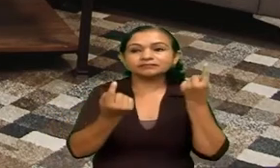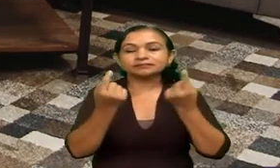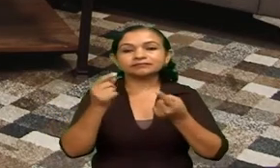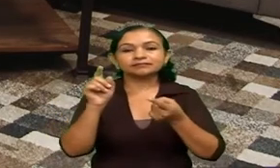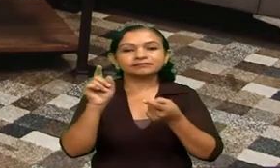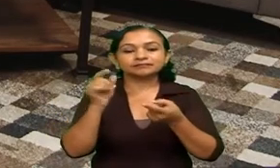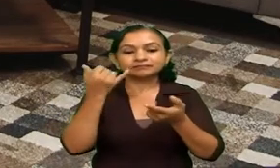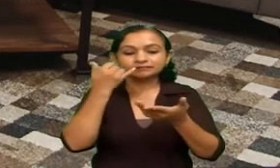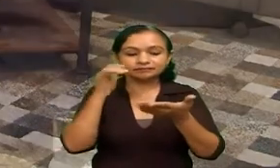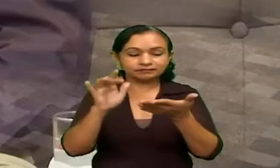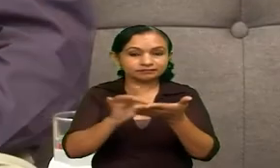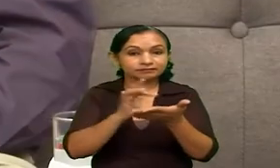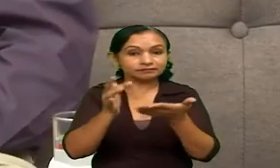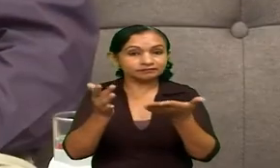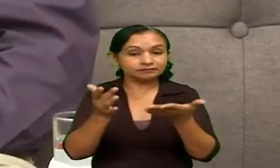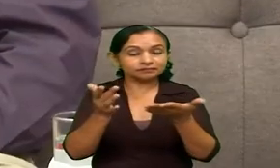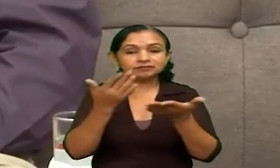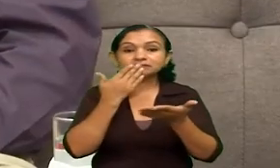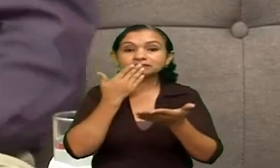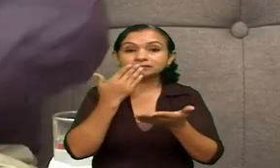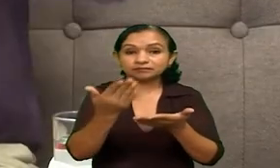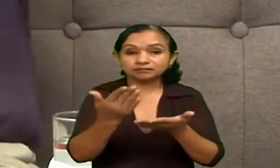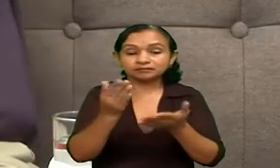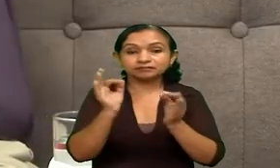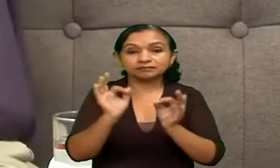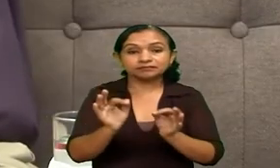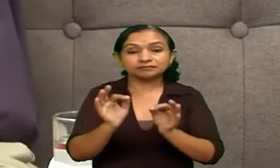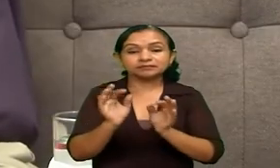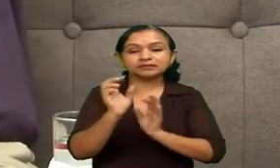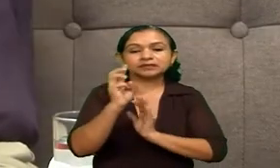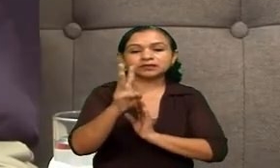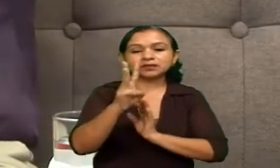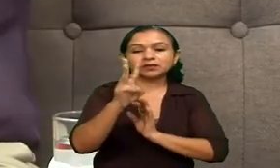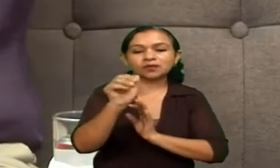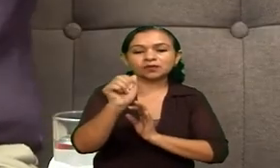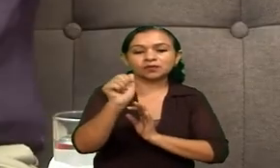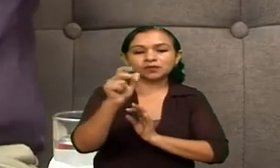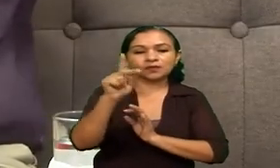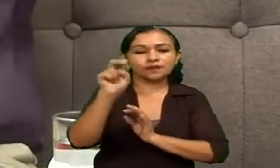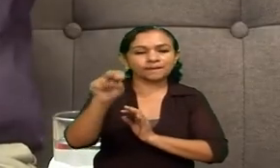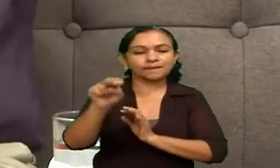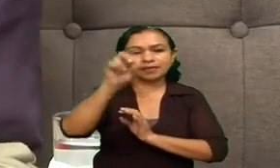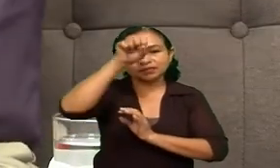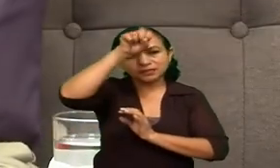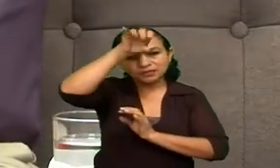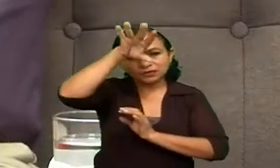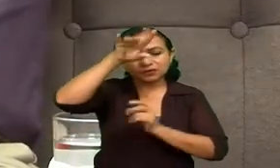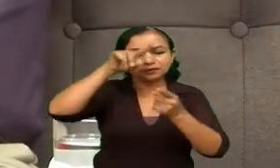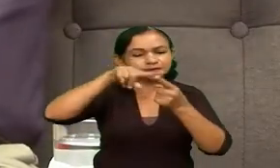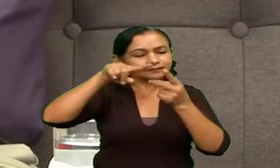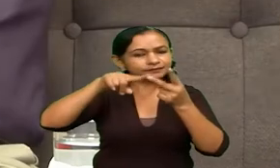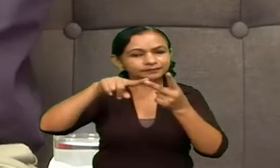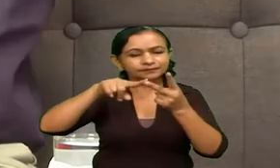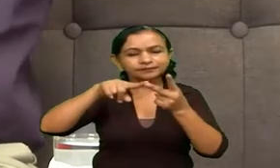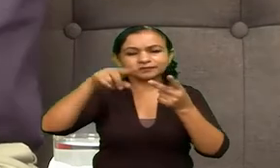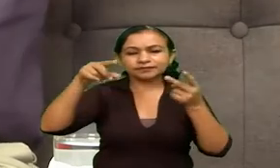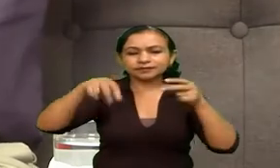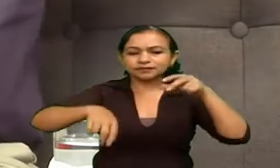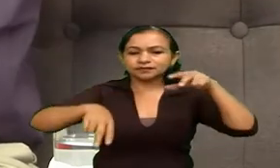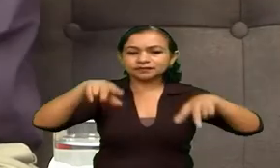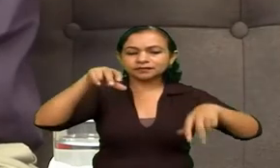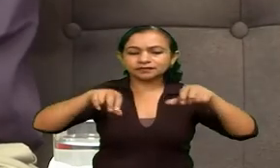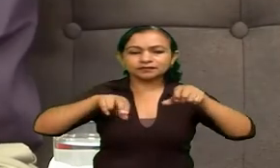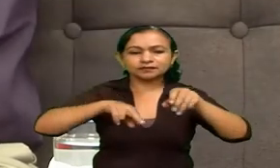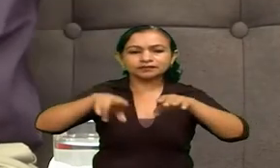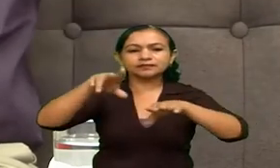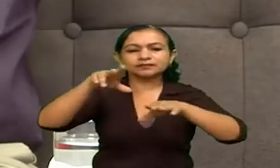una capacidad suficiente. Aunque estés en Huaspán, aunque estés en Ciuna, aunque estés en Nueva Segovia, en Río San